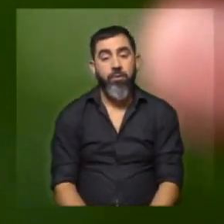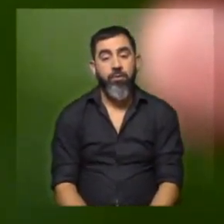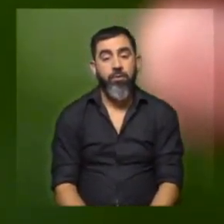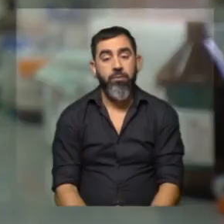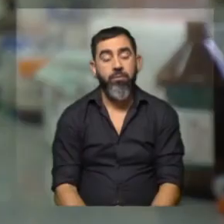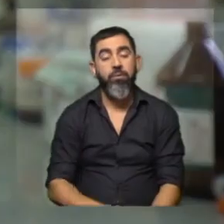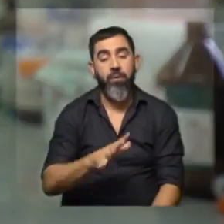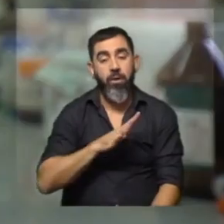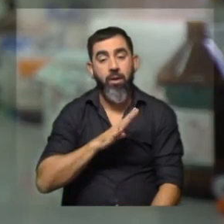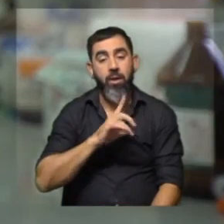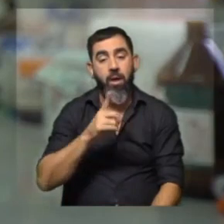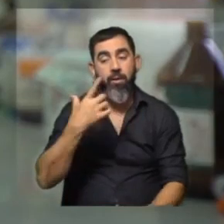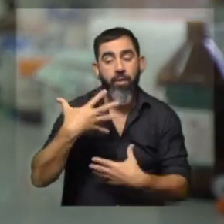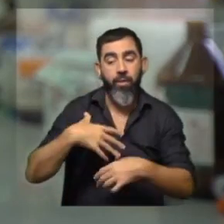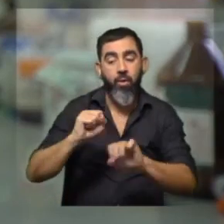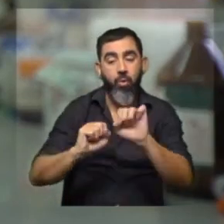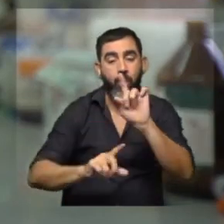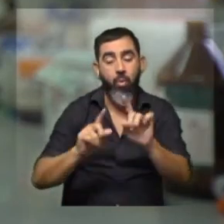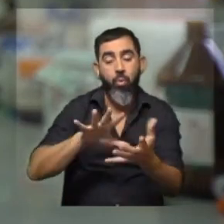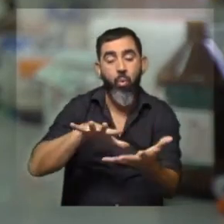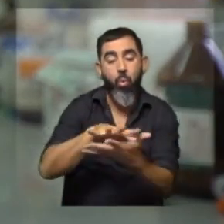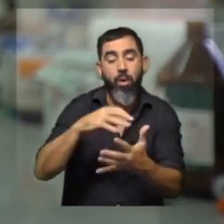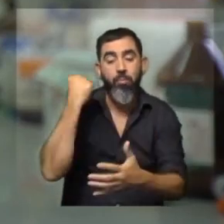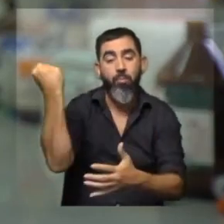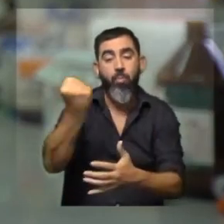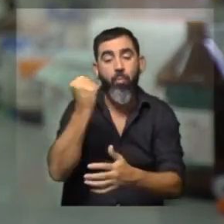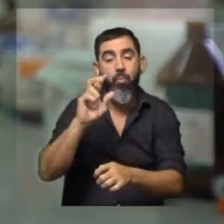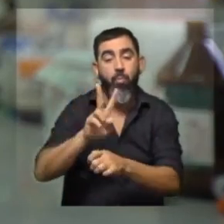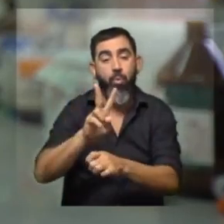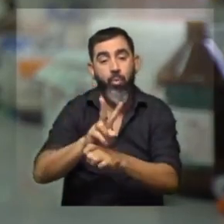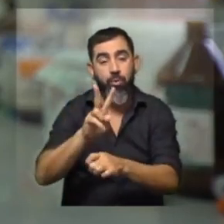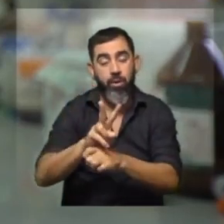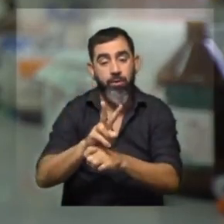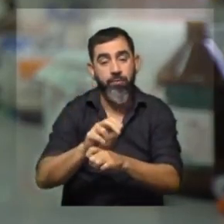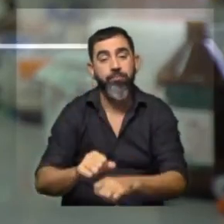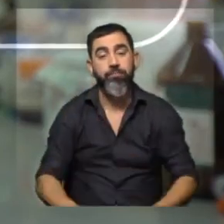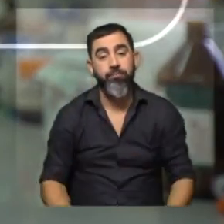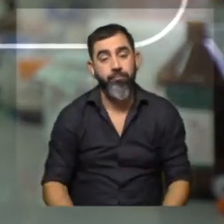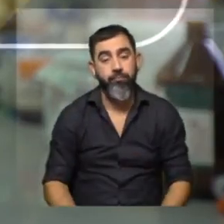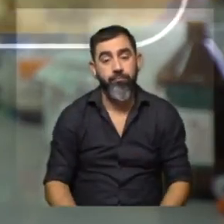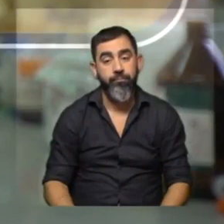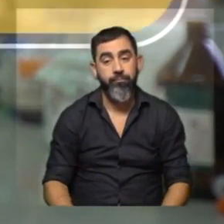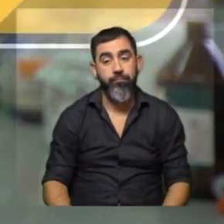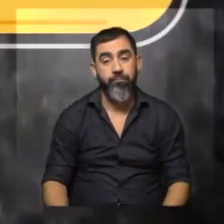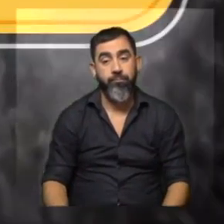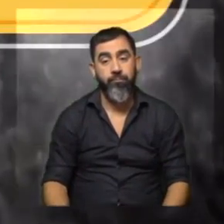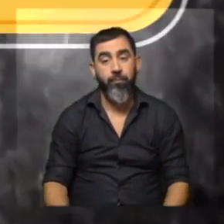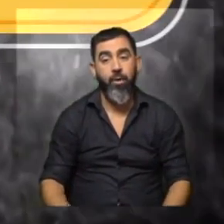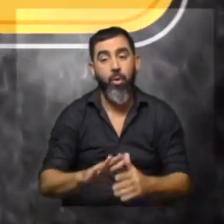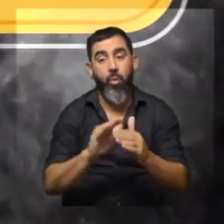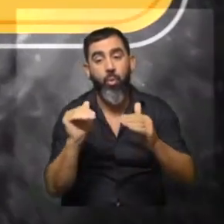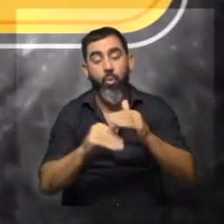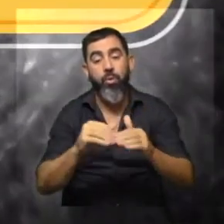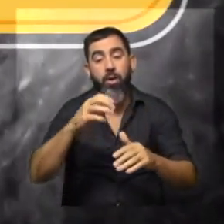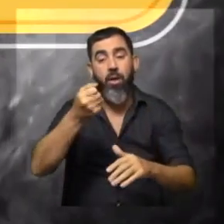Hay varios que hemos identificado como sitios de importancia para la conservación de murciélagos. Entre ellos están, por ejemplo, la gruta del